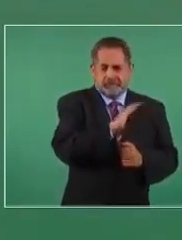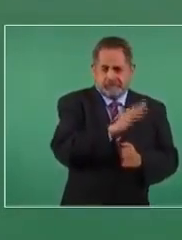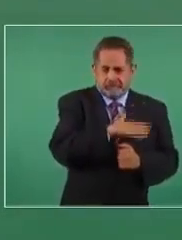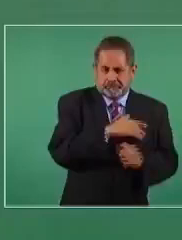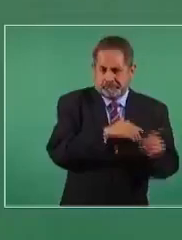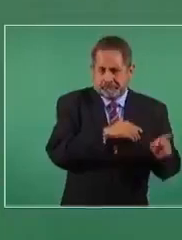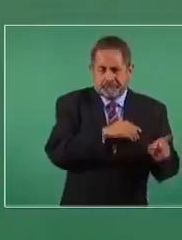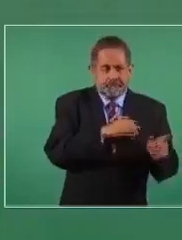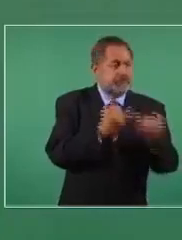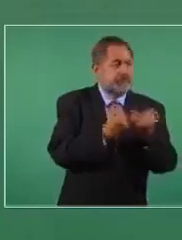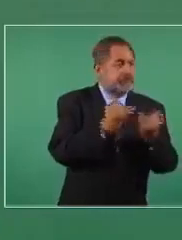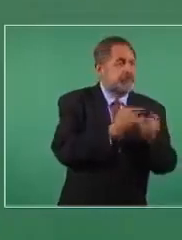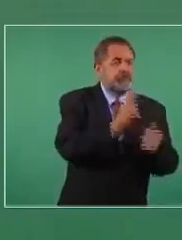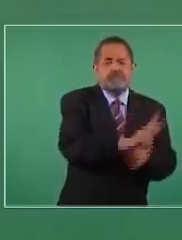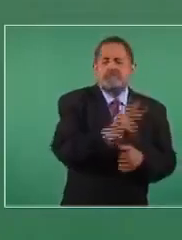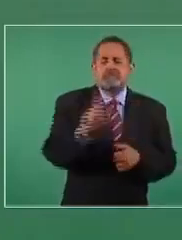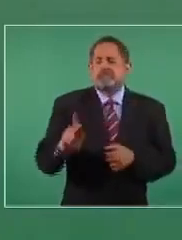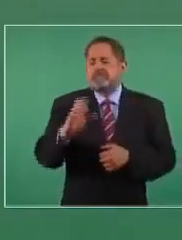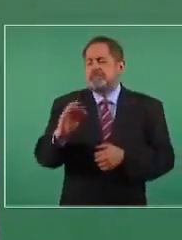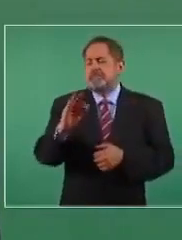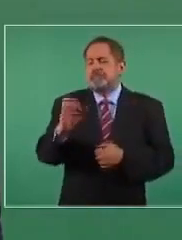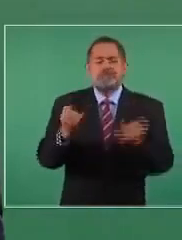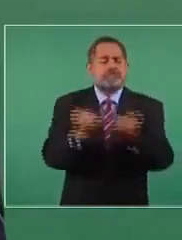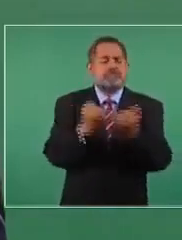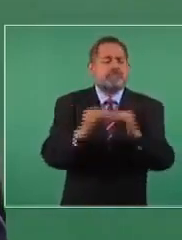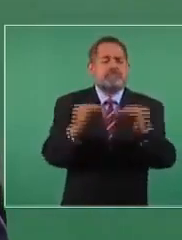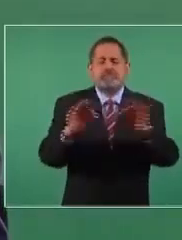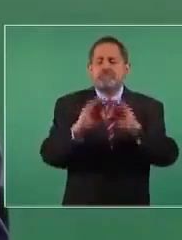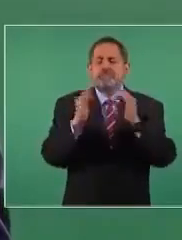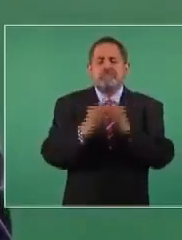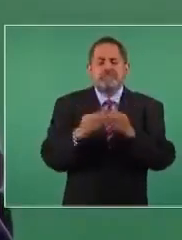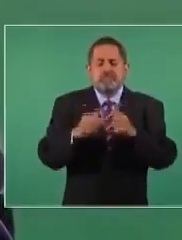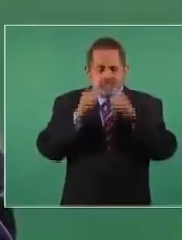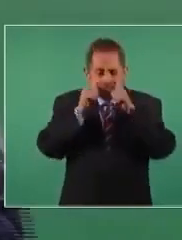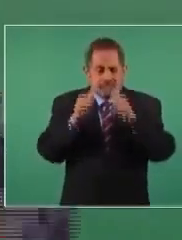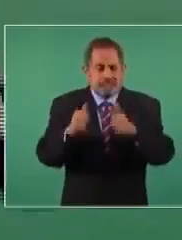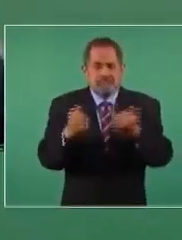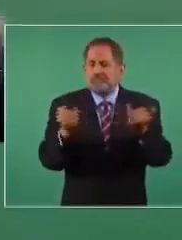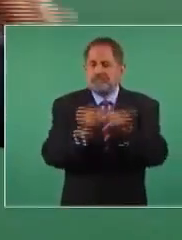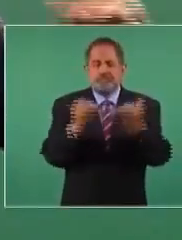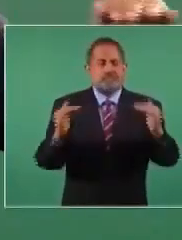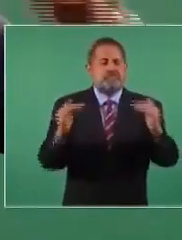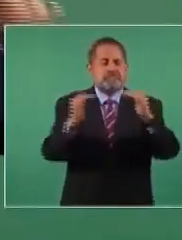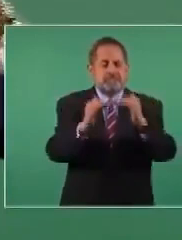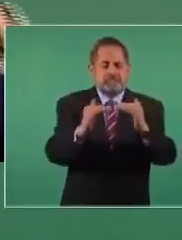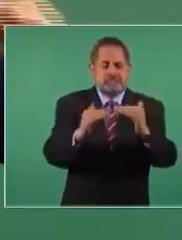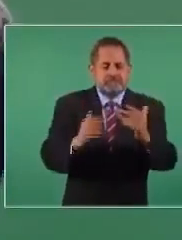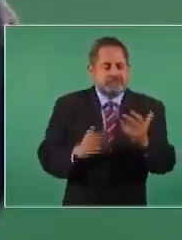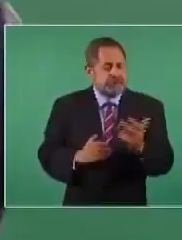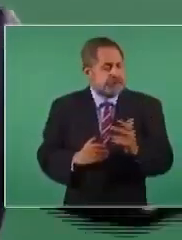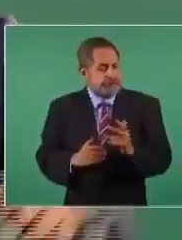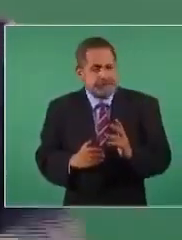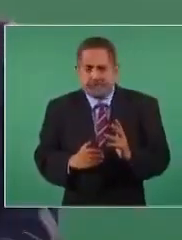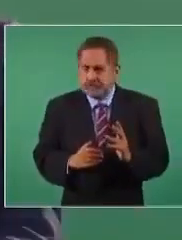o indirecta alguna experiencia en materia laboral. En materia laboral existe la